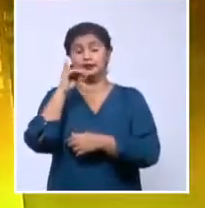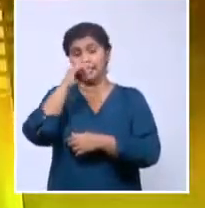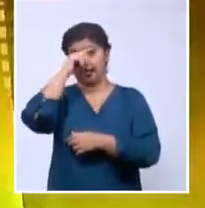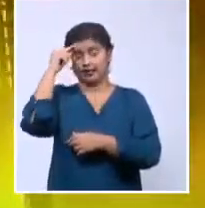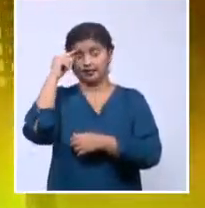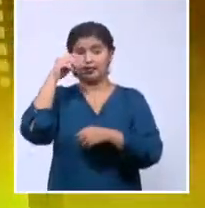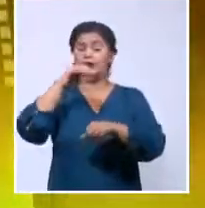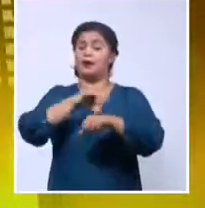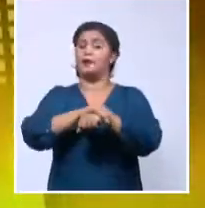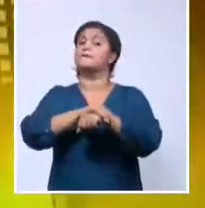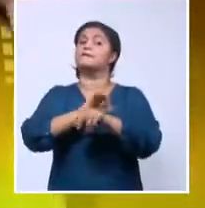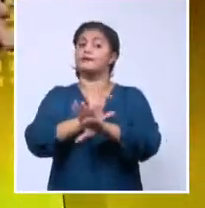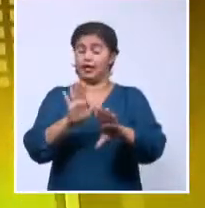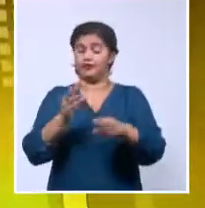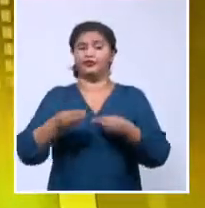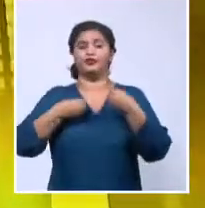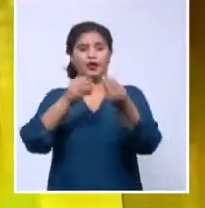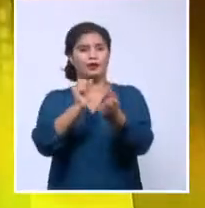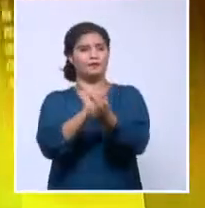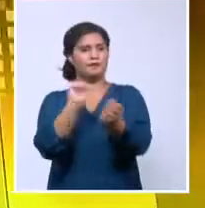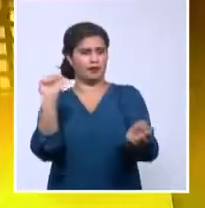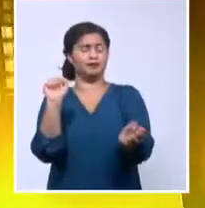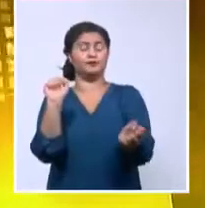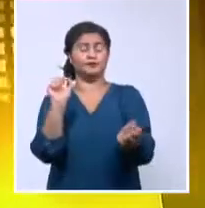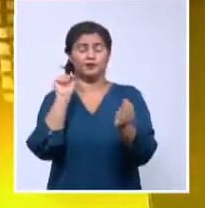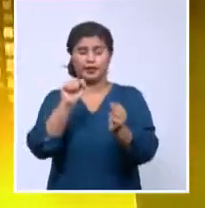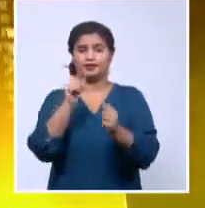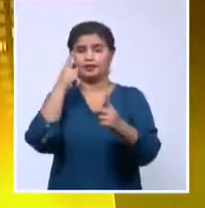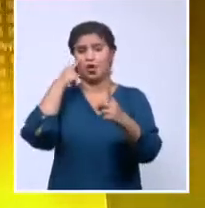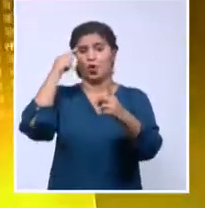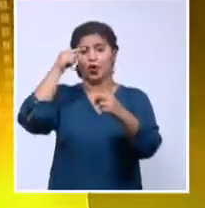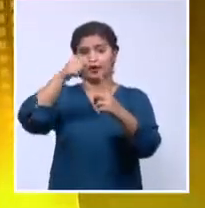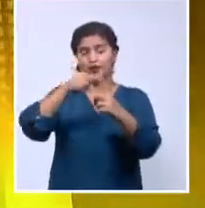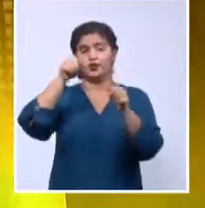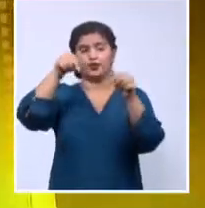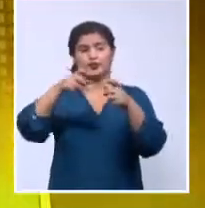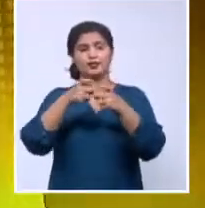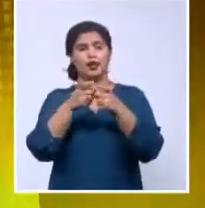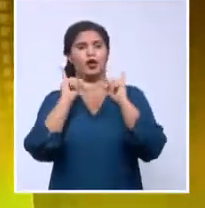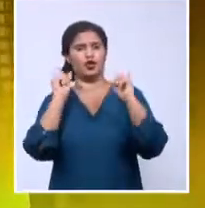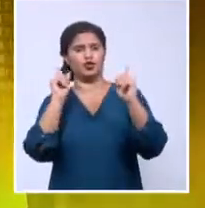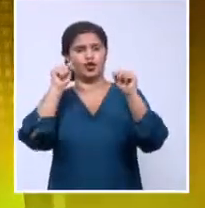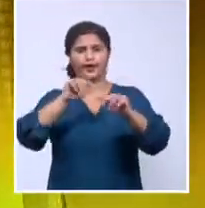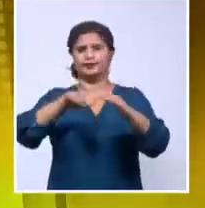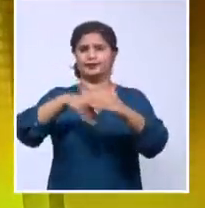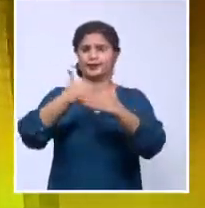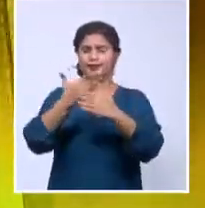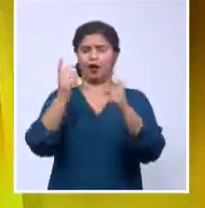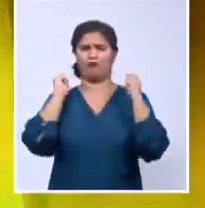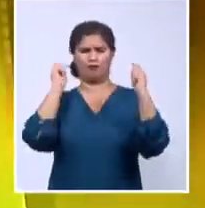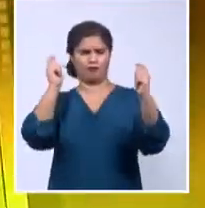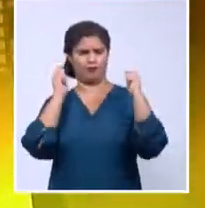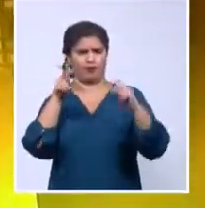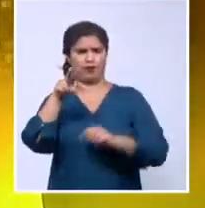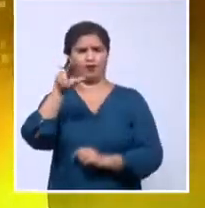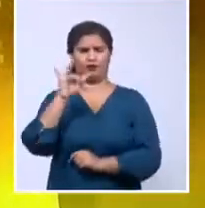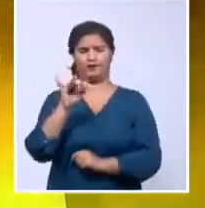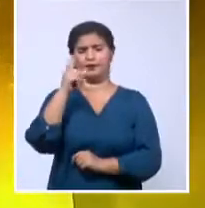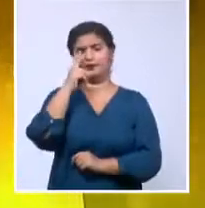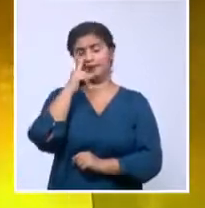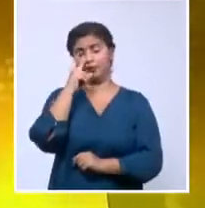el sancionado, que se infla el tema en definitiva en las redes sociales. Y aquí viene un punto muy interesante. ¿Cómo comenzó